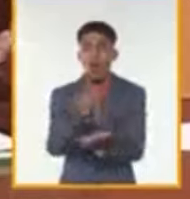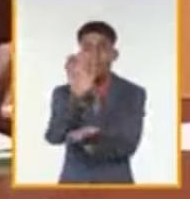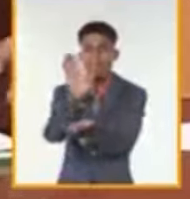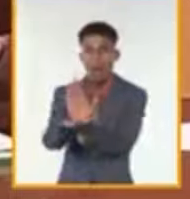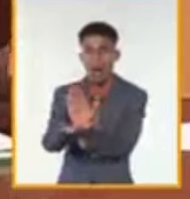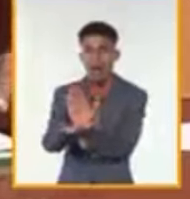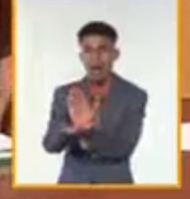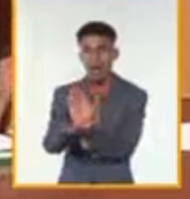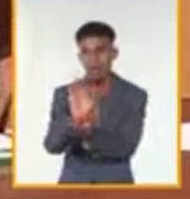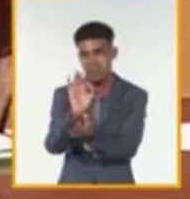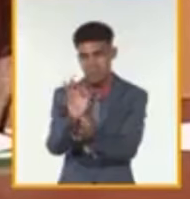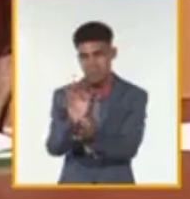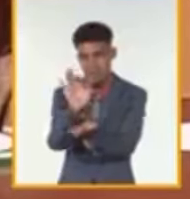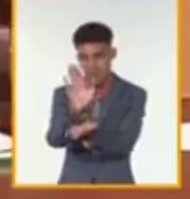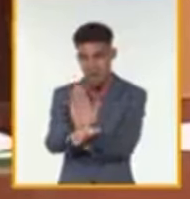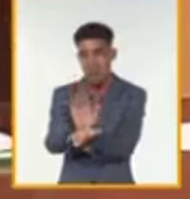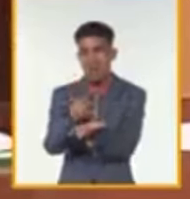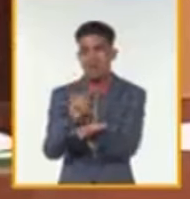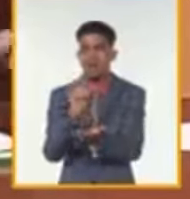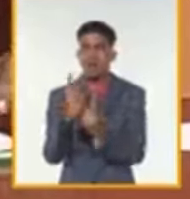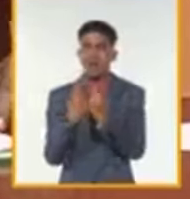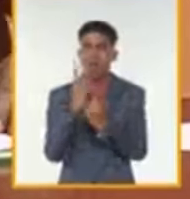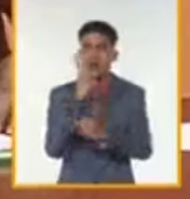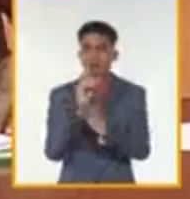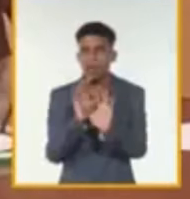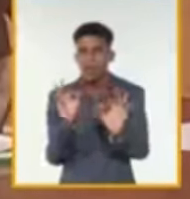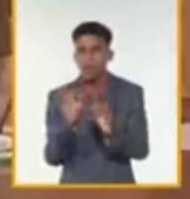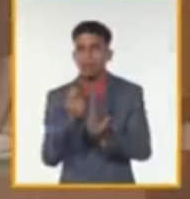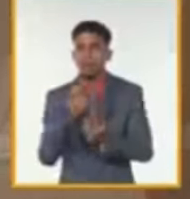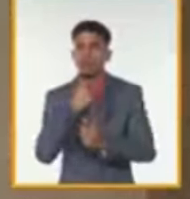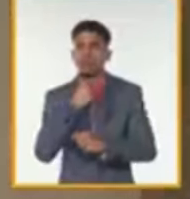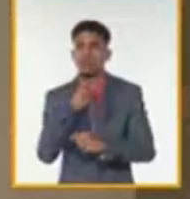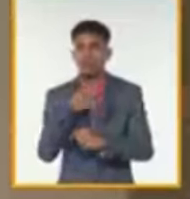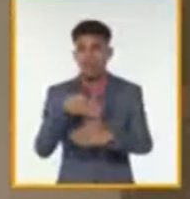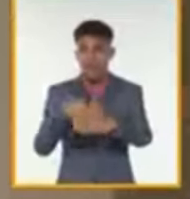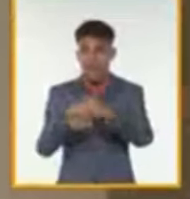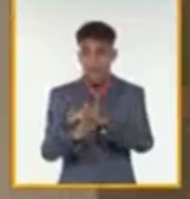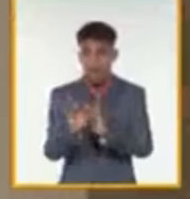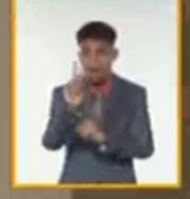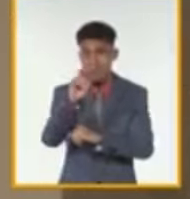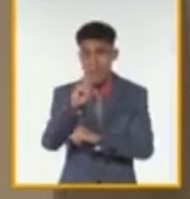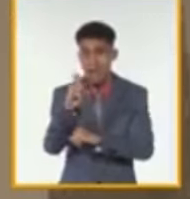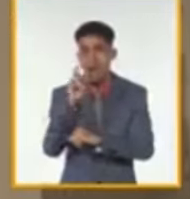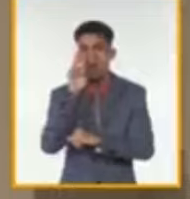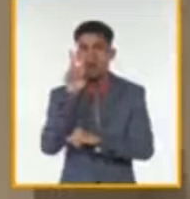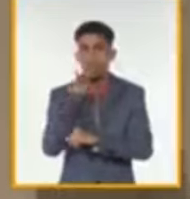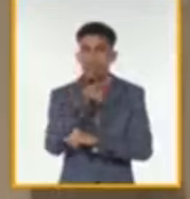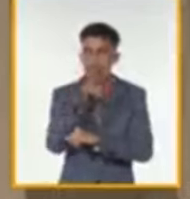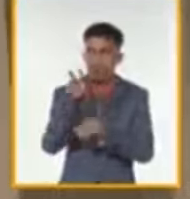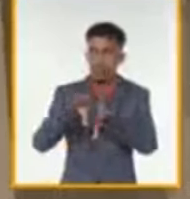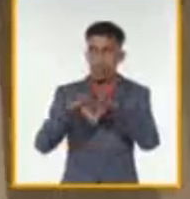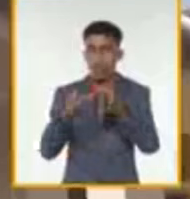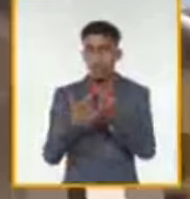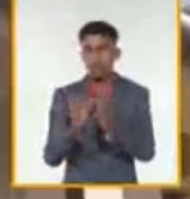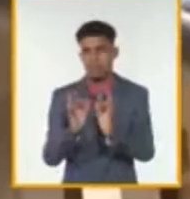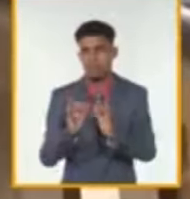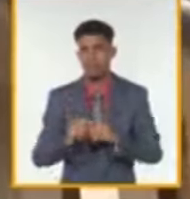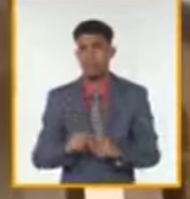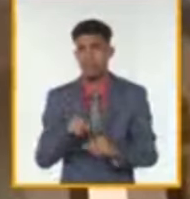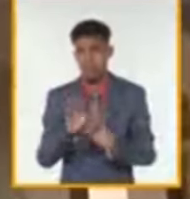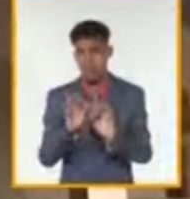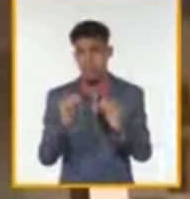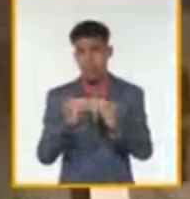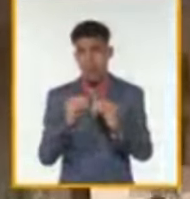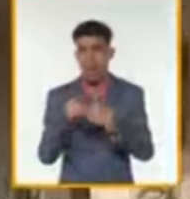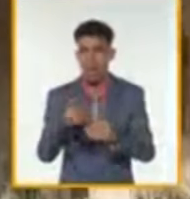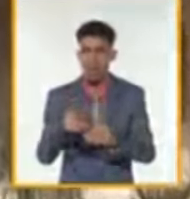embellece eh todo ese eje que que atraviesa el centro de la ciudad y se ha trabajado también eh de manera intencionada un